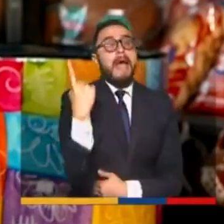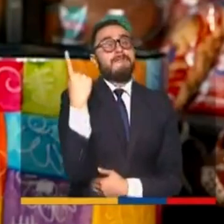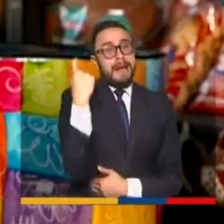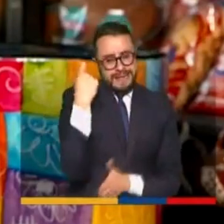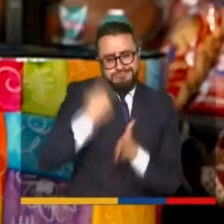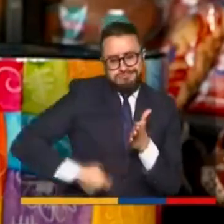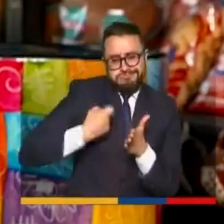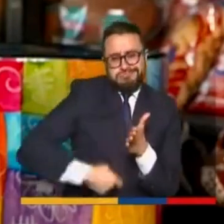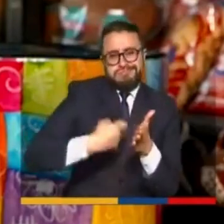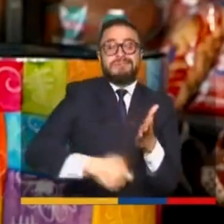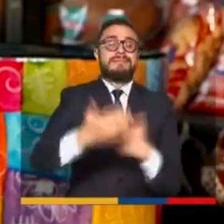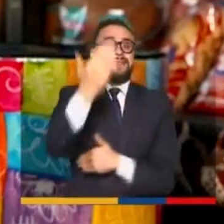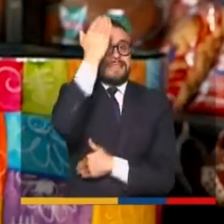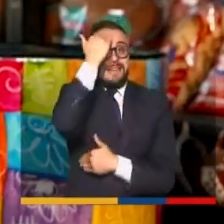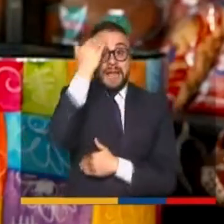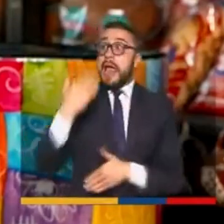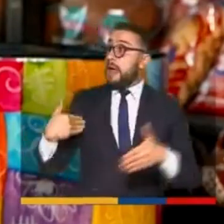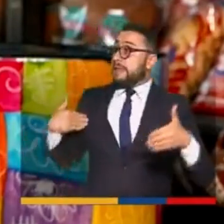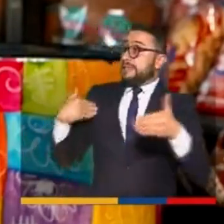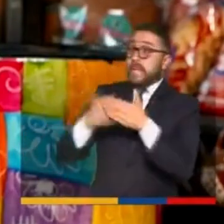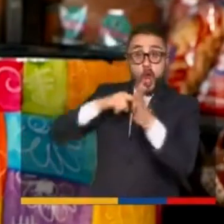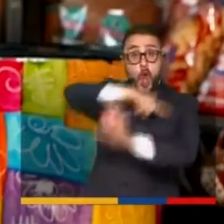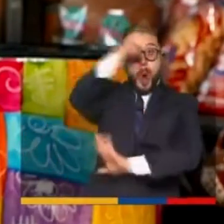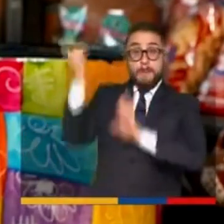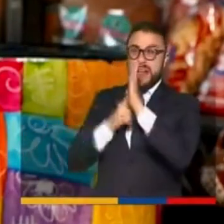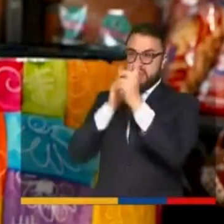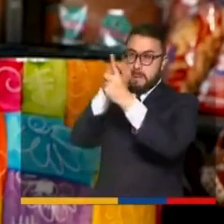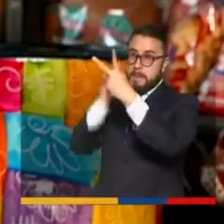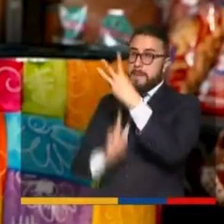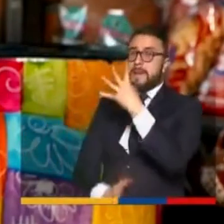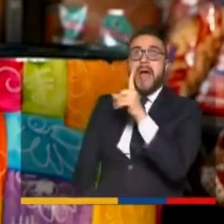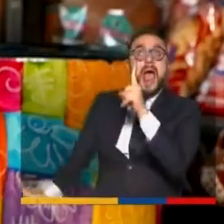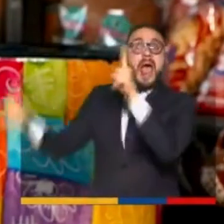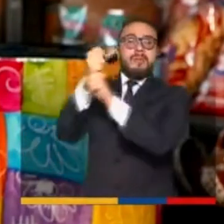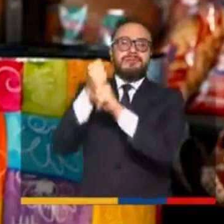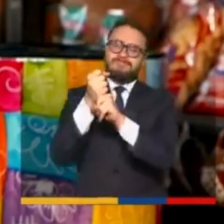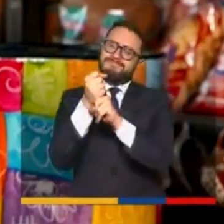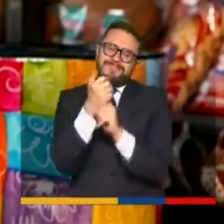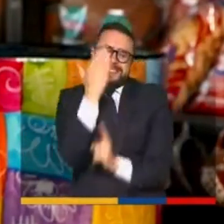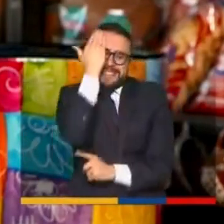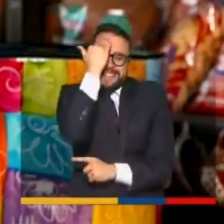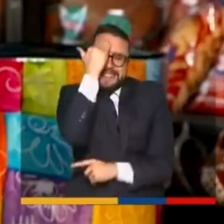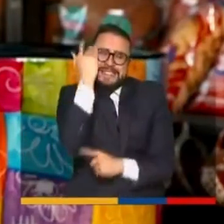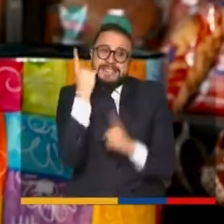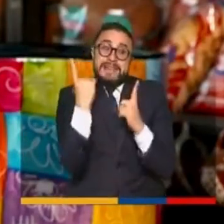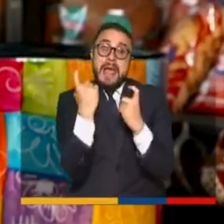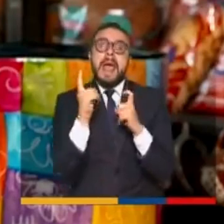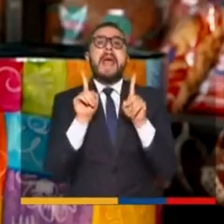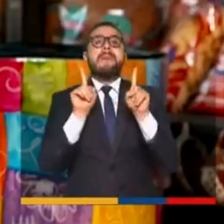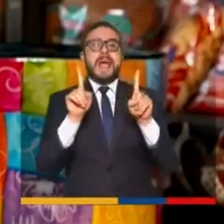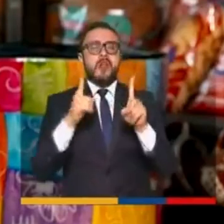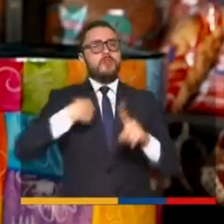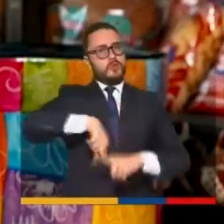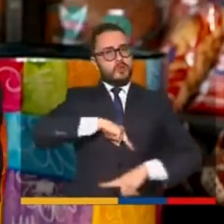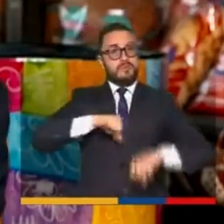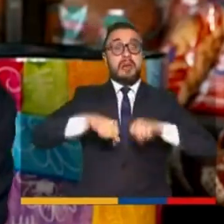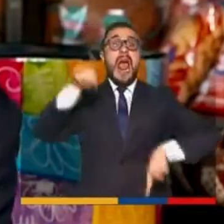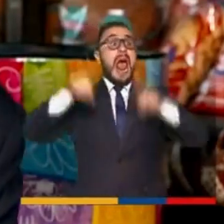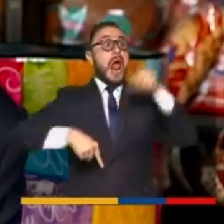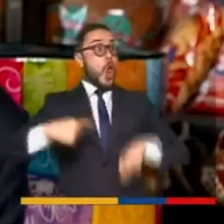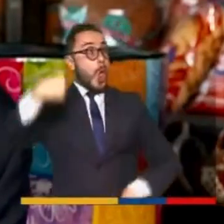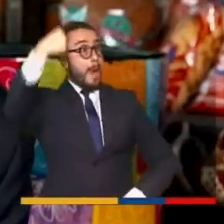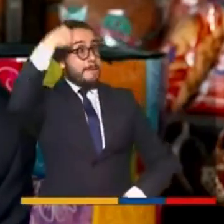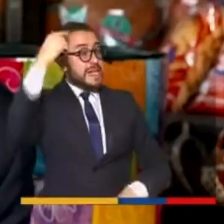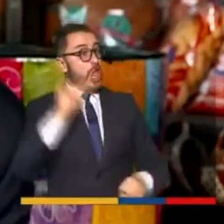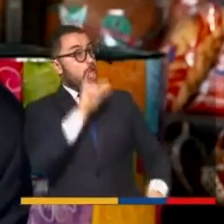todo cuanto hubiéramos querido, pero sí hemos hecho y hemos hecho más de lo que muchos piensan o